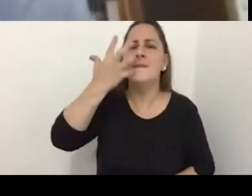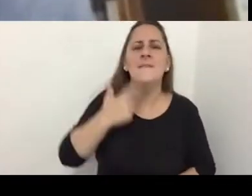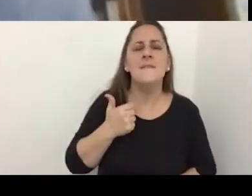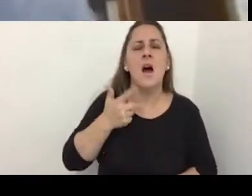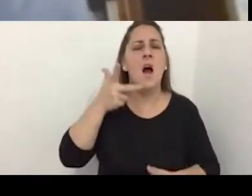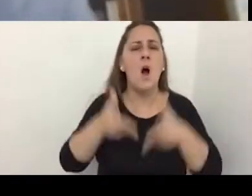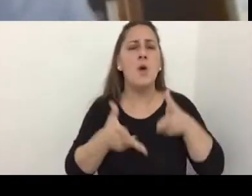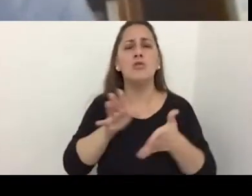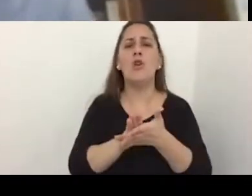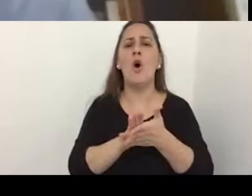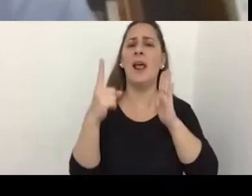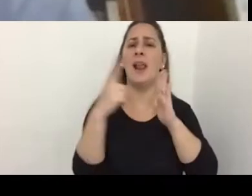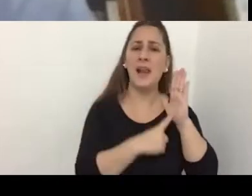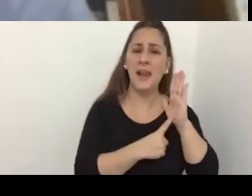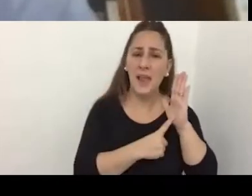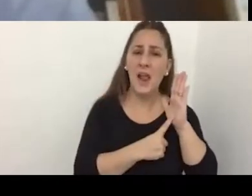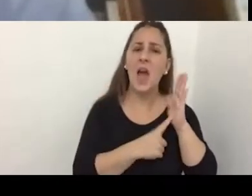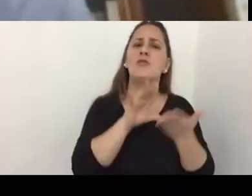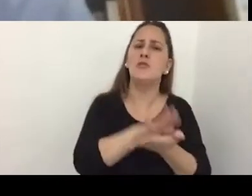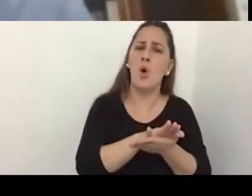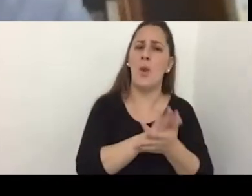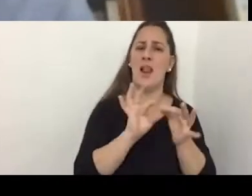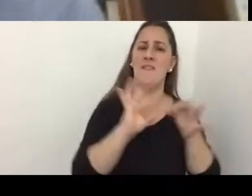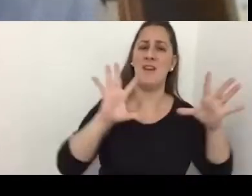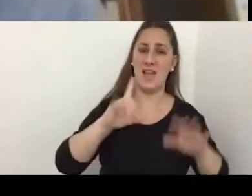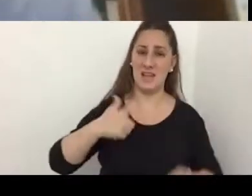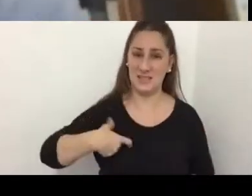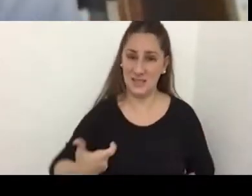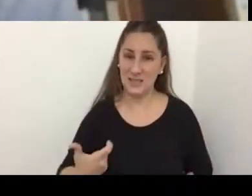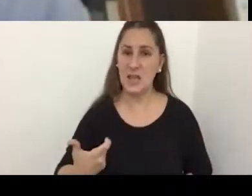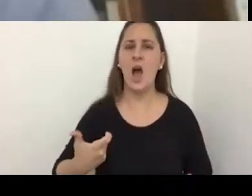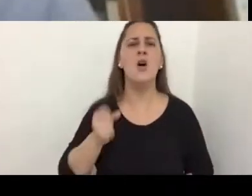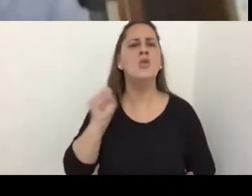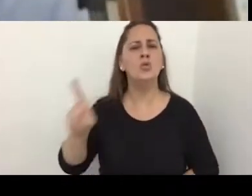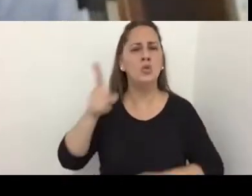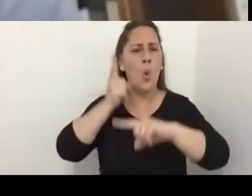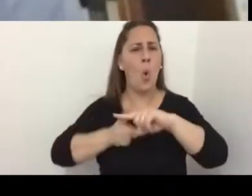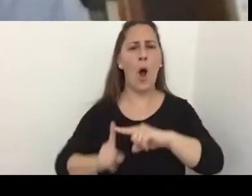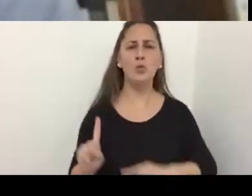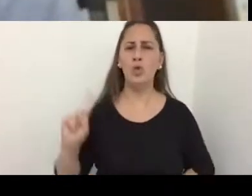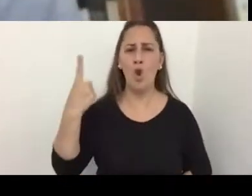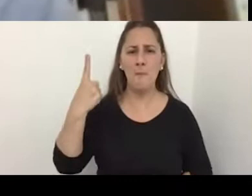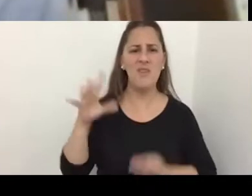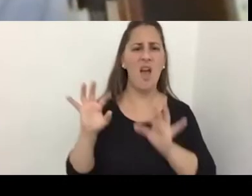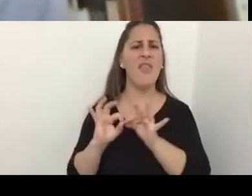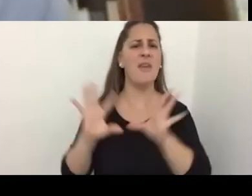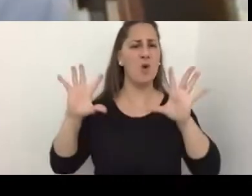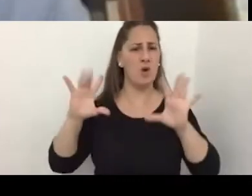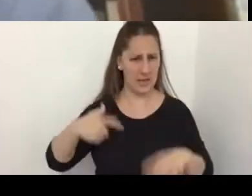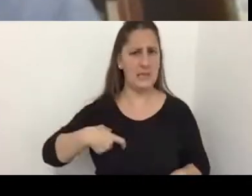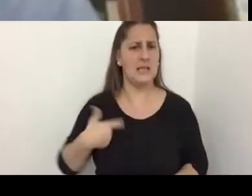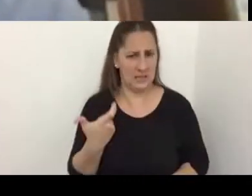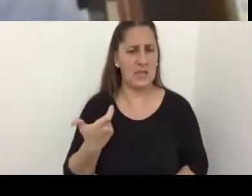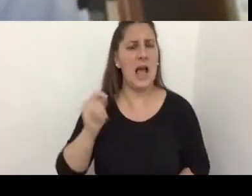de reglas de aplicación de la libertad sindical, en donde está la autonomía, donde está la democracia sindical desde ya,